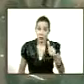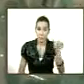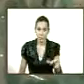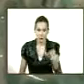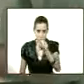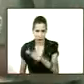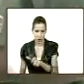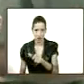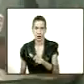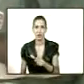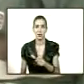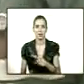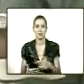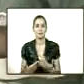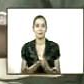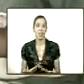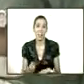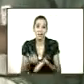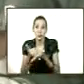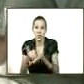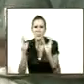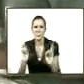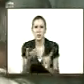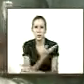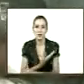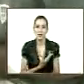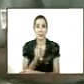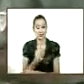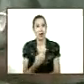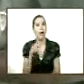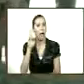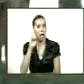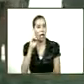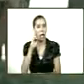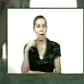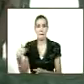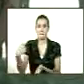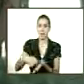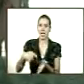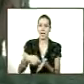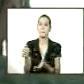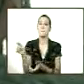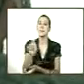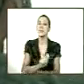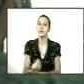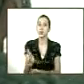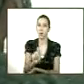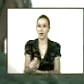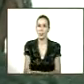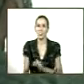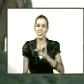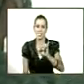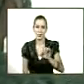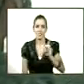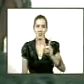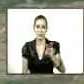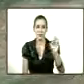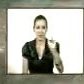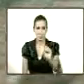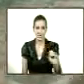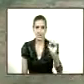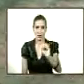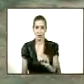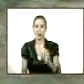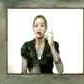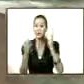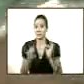Estos trabajadores, dignificados con la decisión presidencial, reconocen que al recibir la asignación mensual que le entregará el Instituto de los Seguros Sociales,